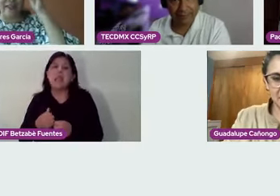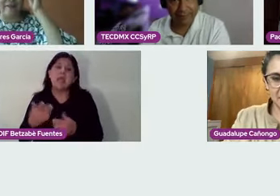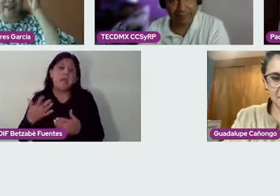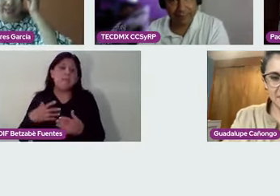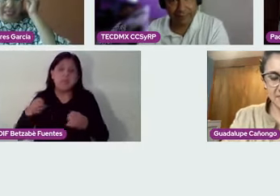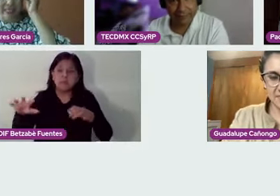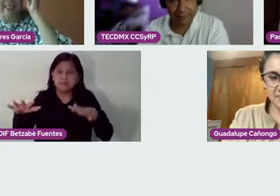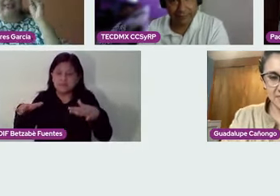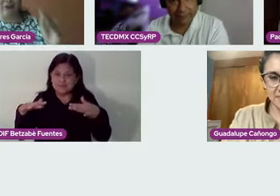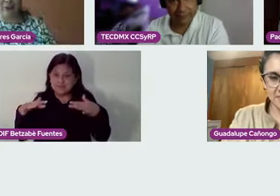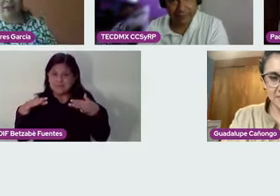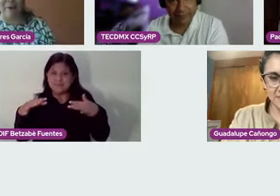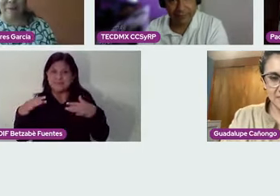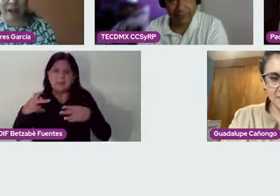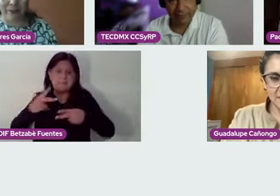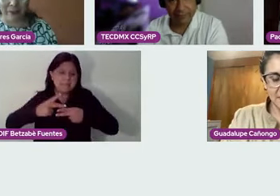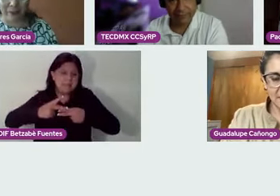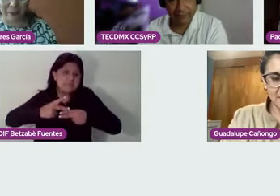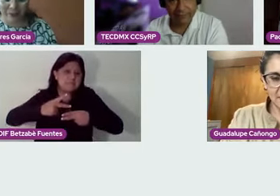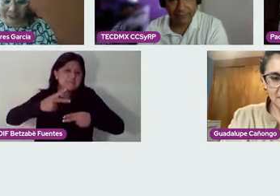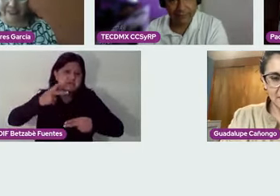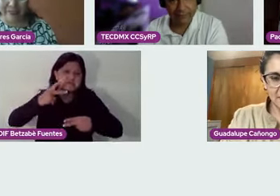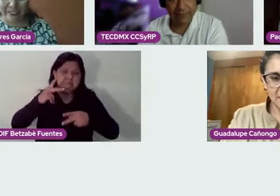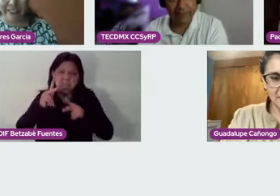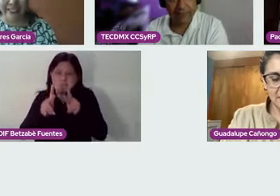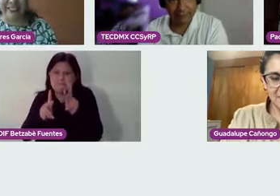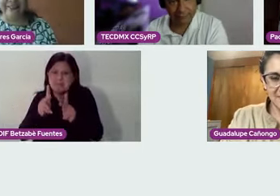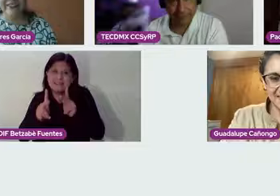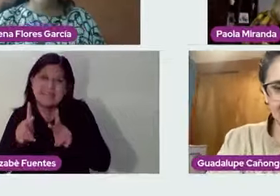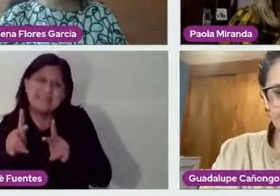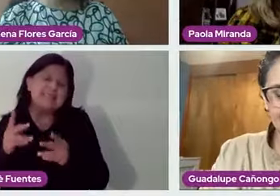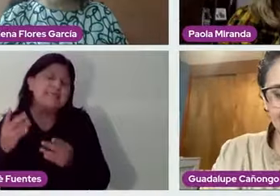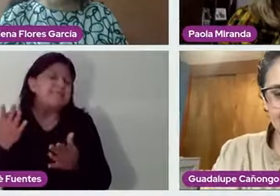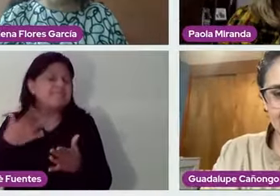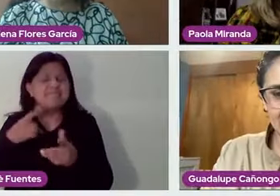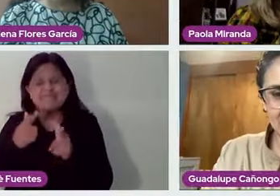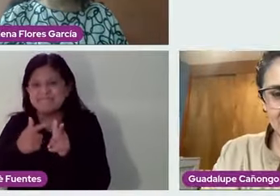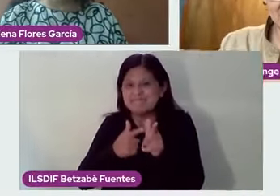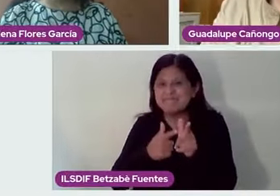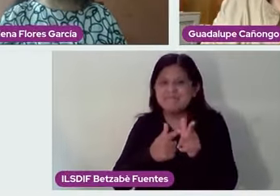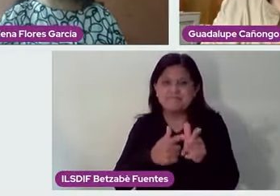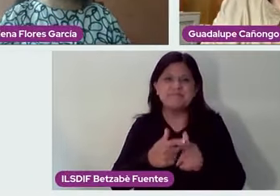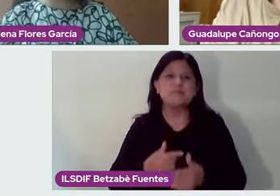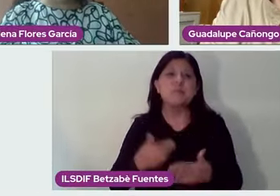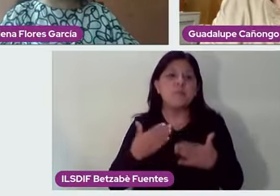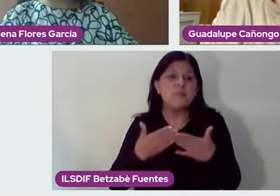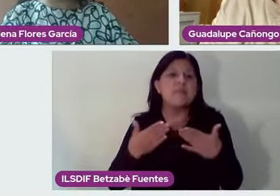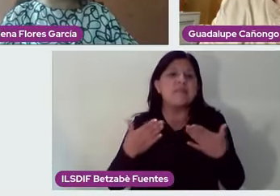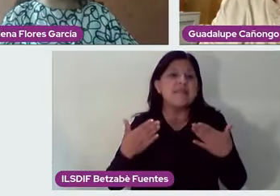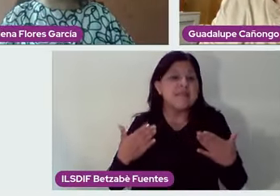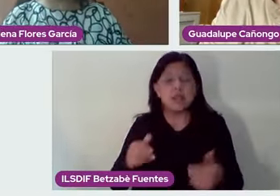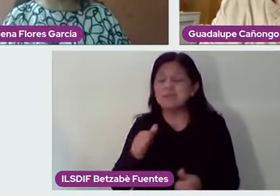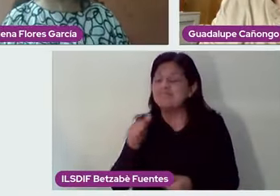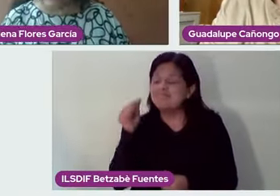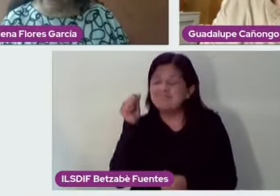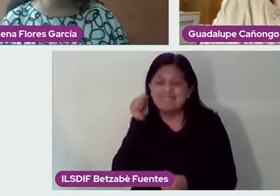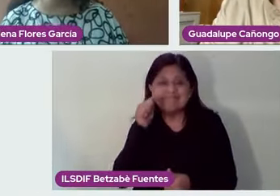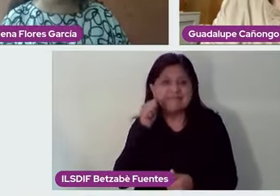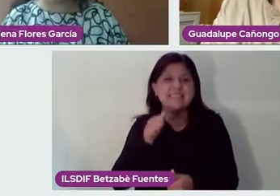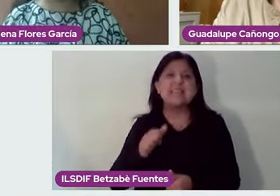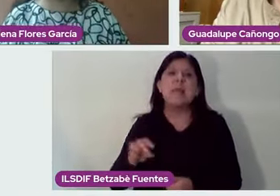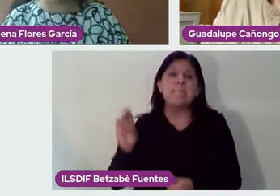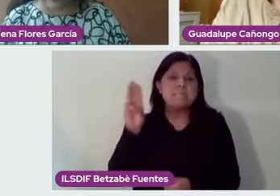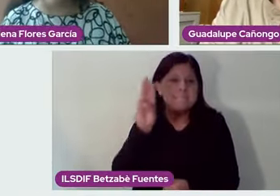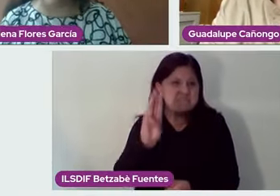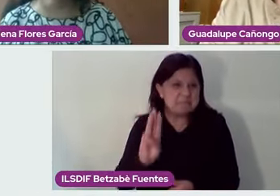agradezco infinitamente y los bajo para continuar. Muchas, muchas gracias. Gracias también, como cada miércoles, al DIF